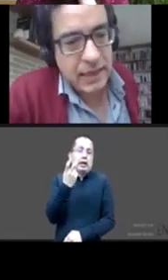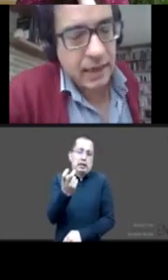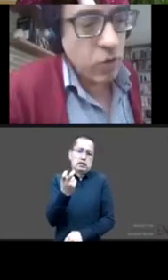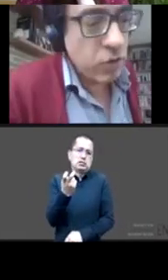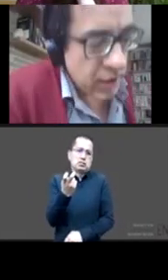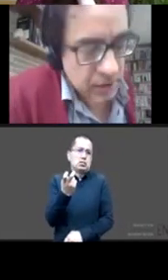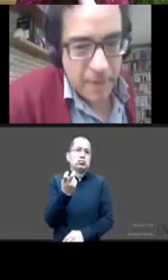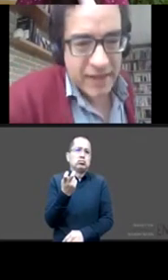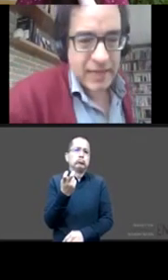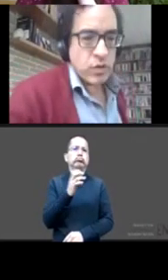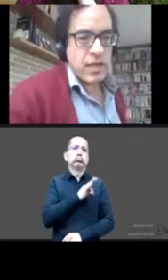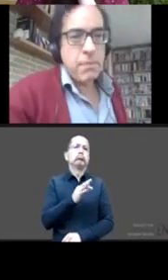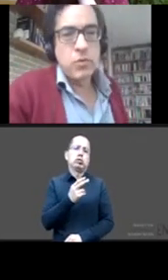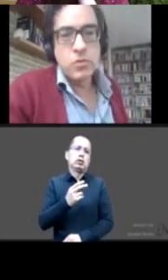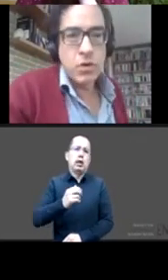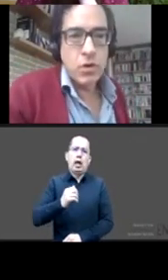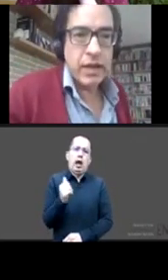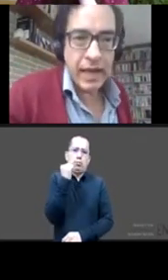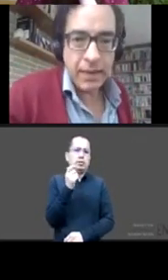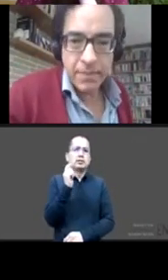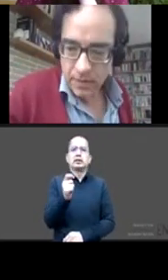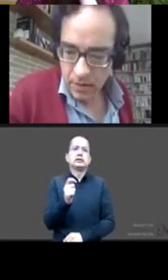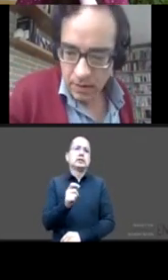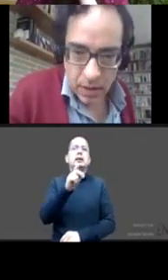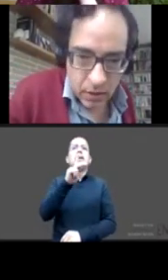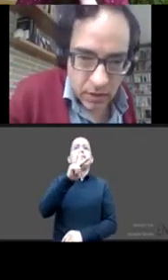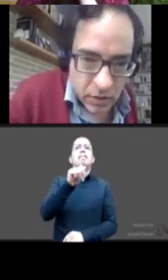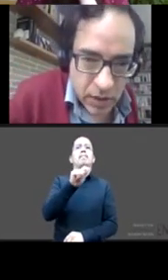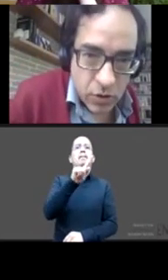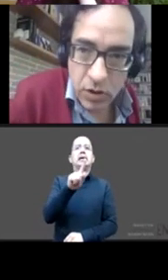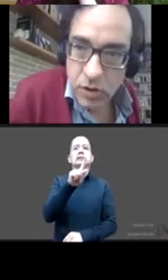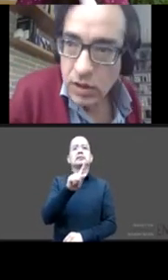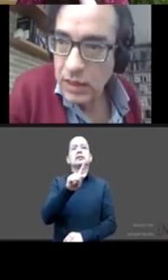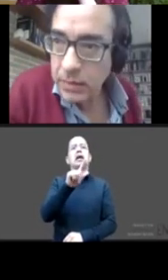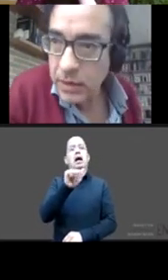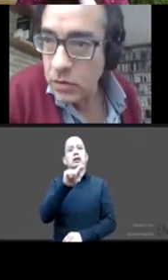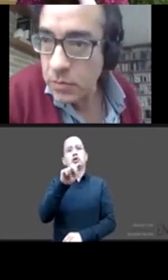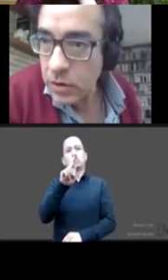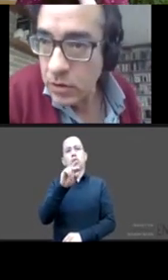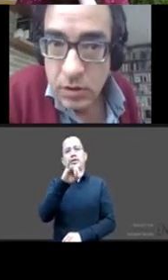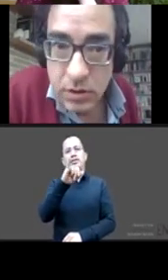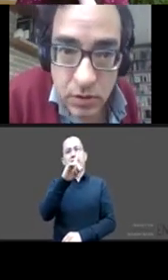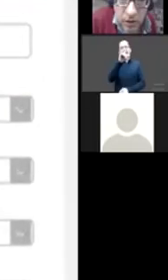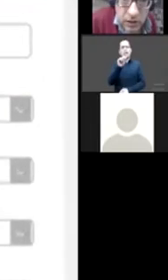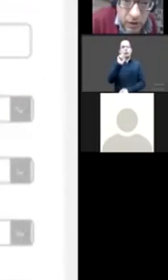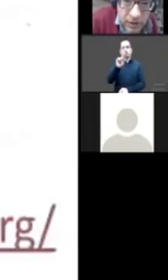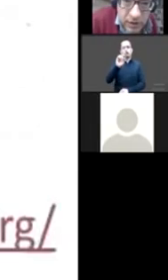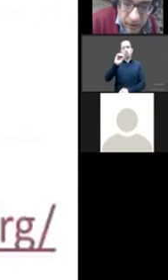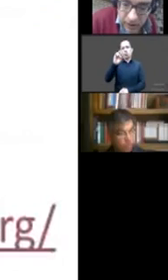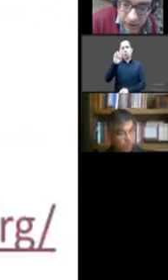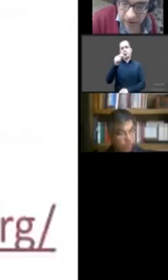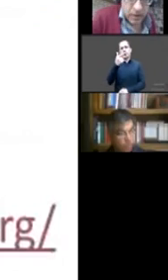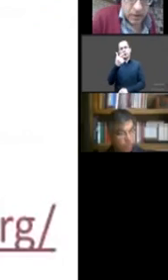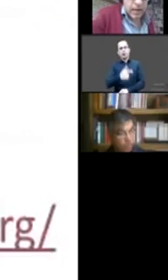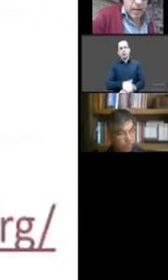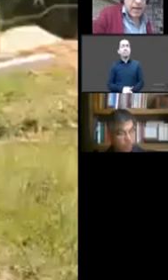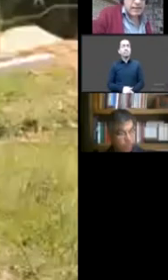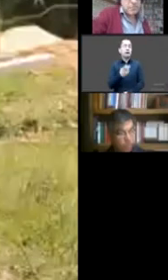recurso que es pasatuidea.org creo que eso era todo lo que yo tenía perdón yo miro ah